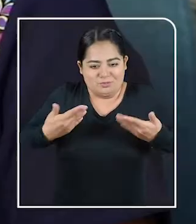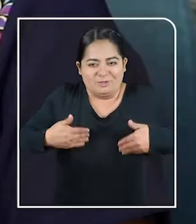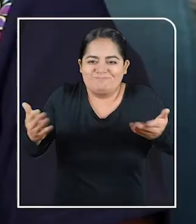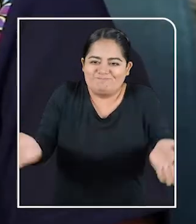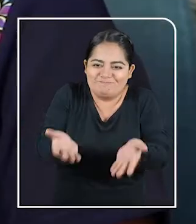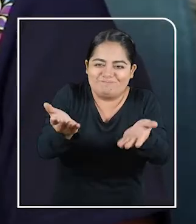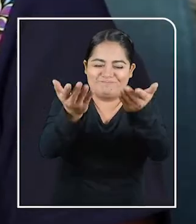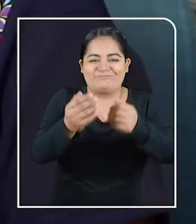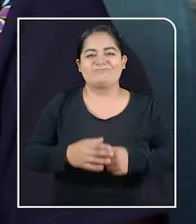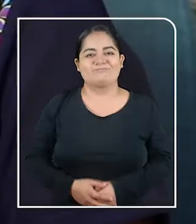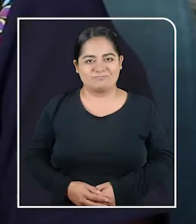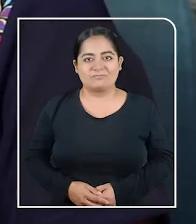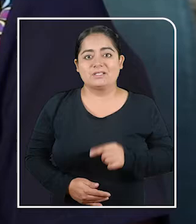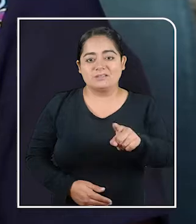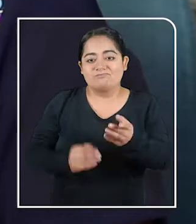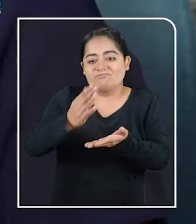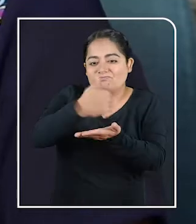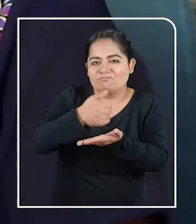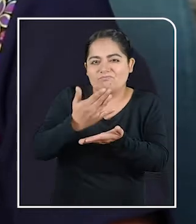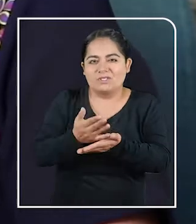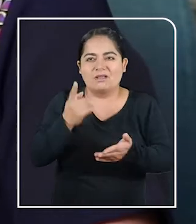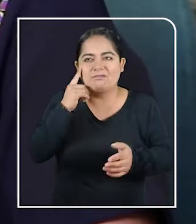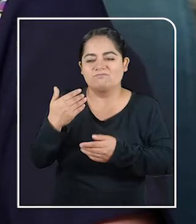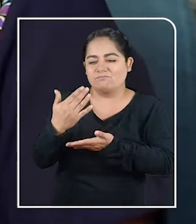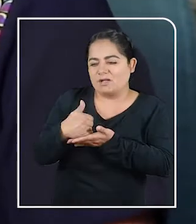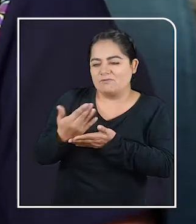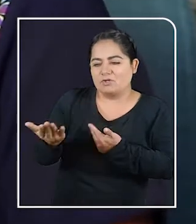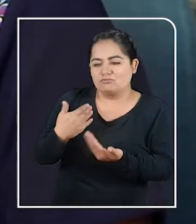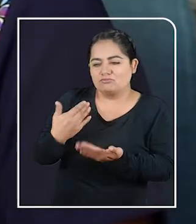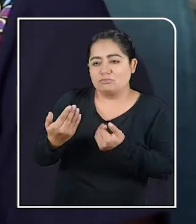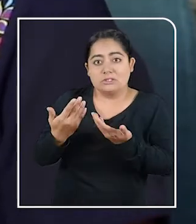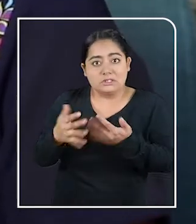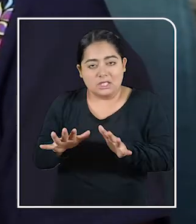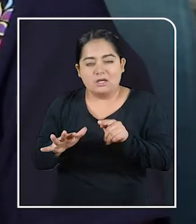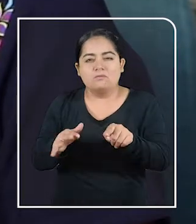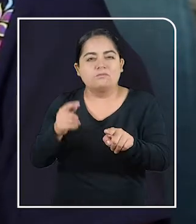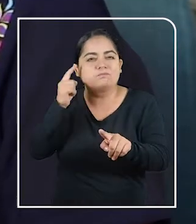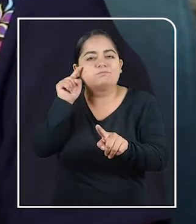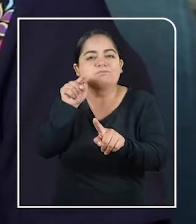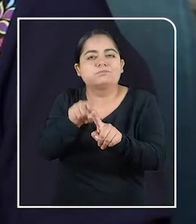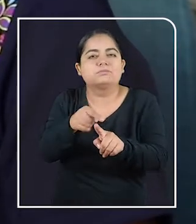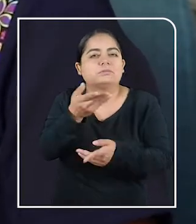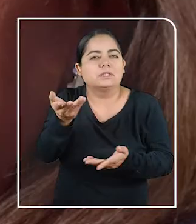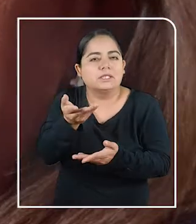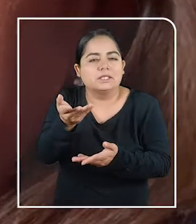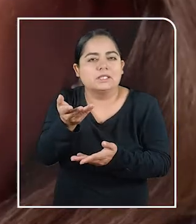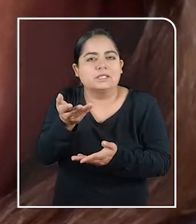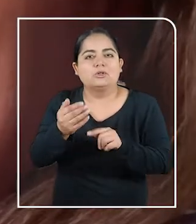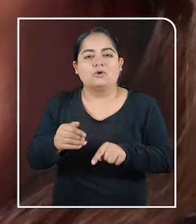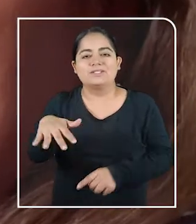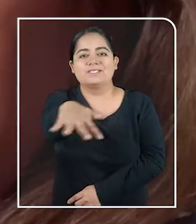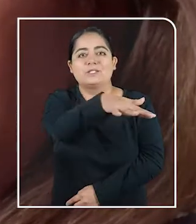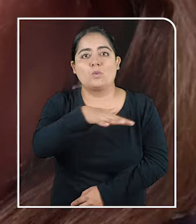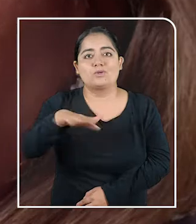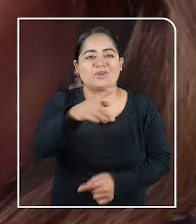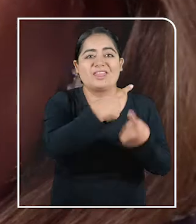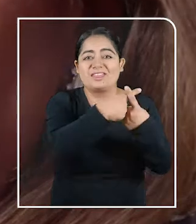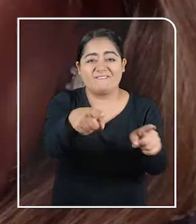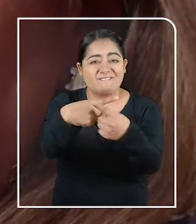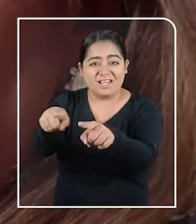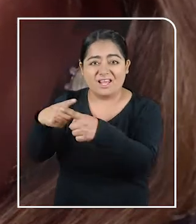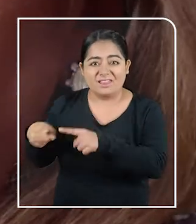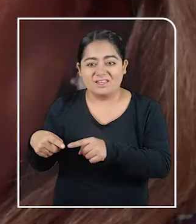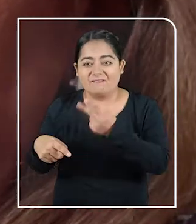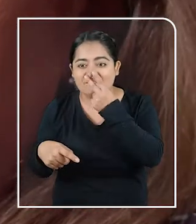La estrategia y el trabajo, la planificación que realizamos fue en torno a las distintas realidades que teníamos de